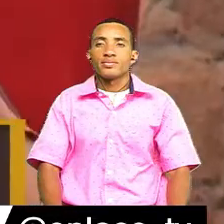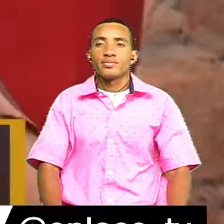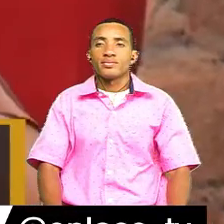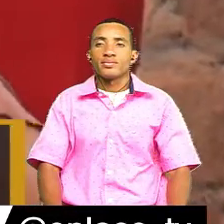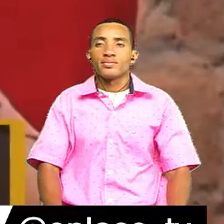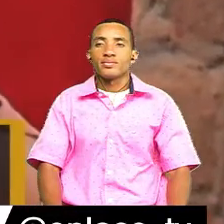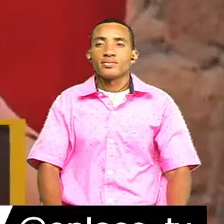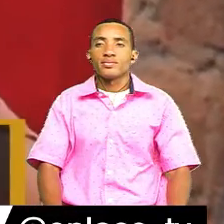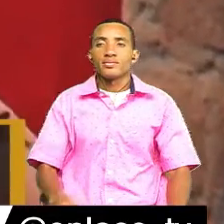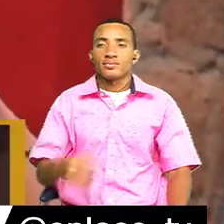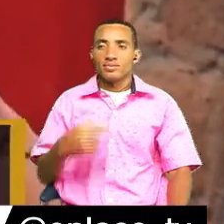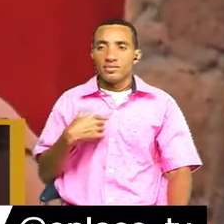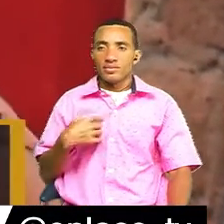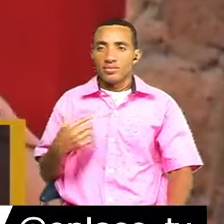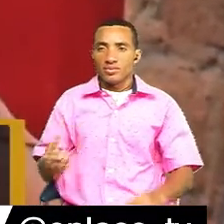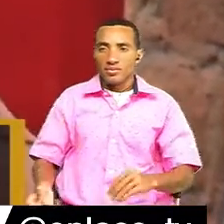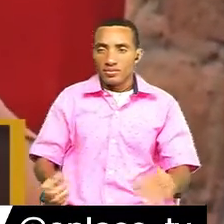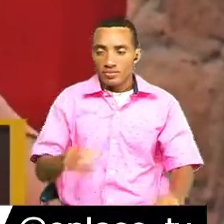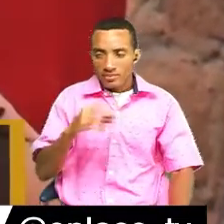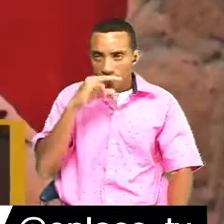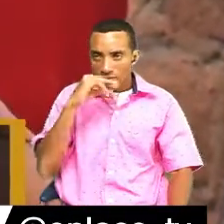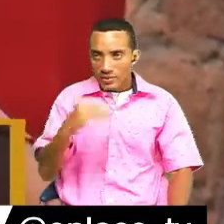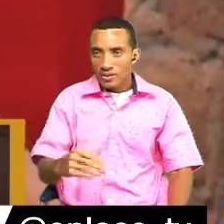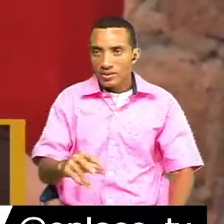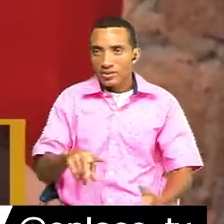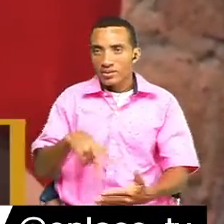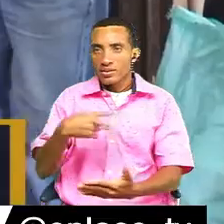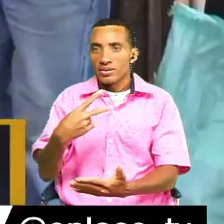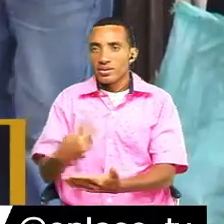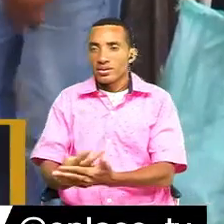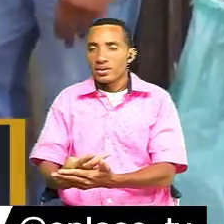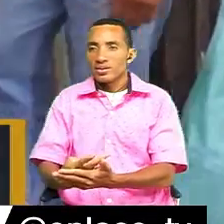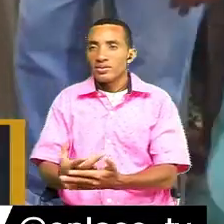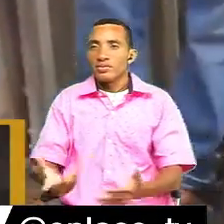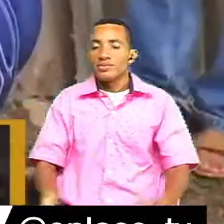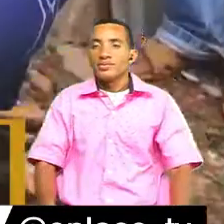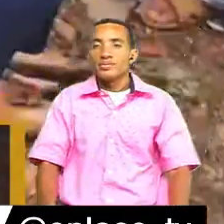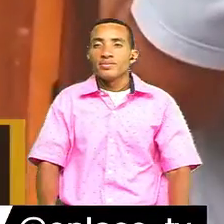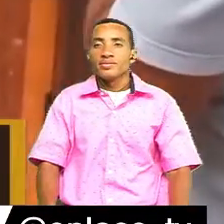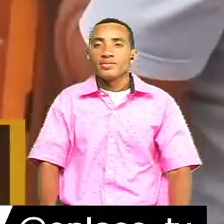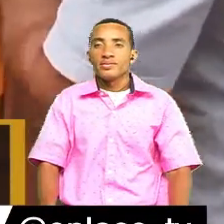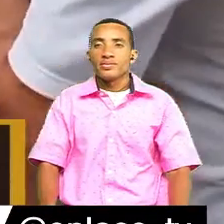Cuando yo moví el niño para acá, se cayó un lado.